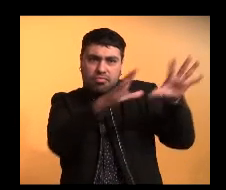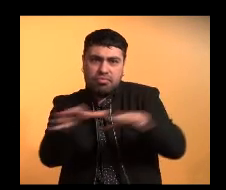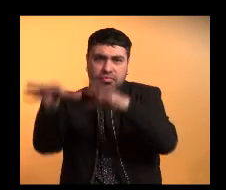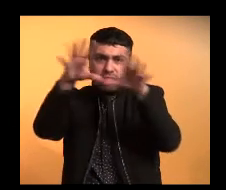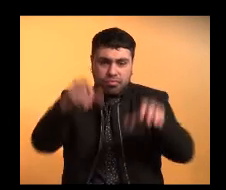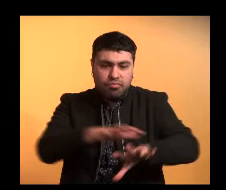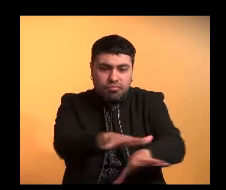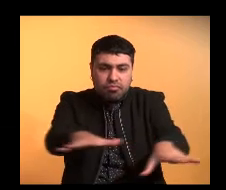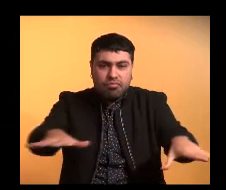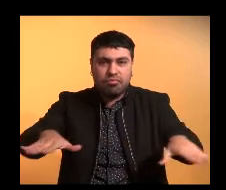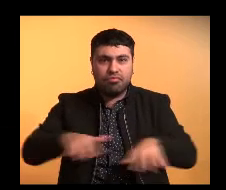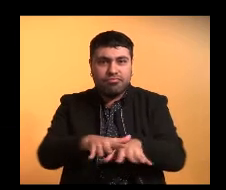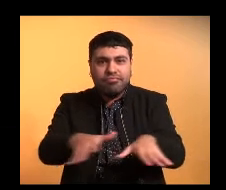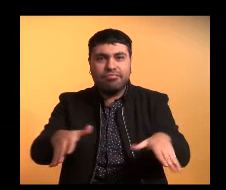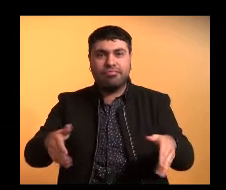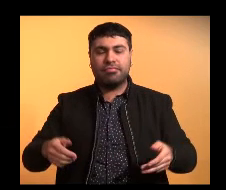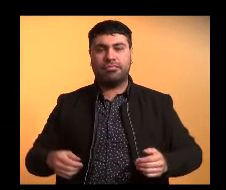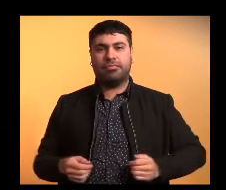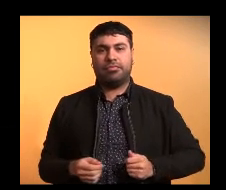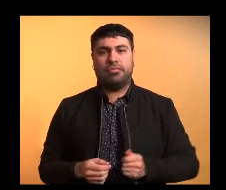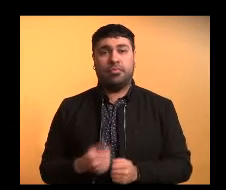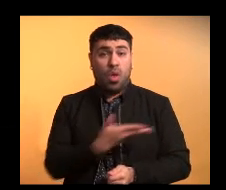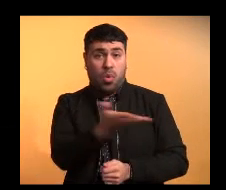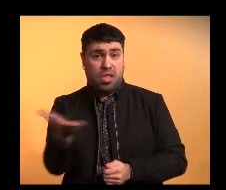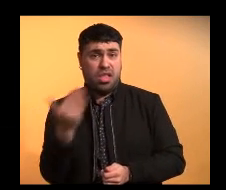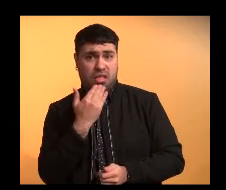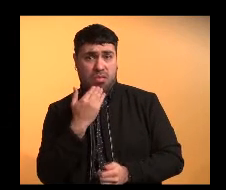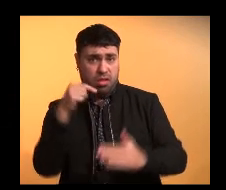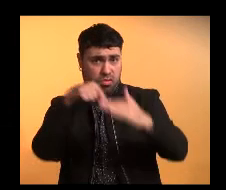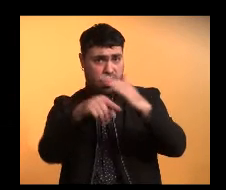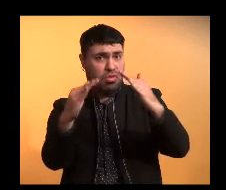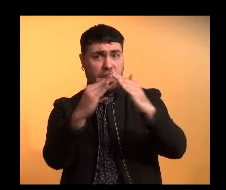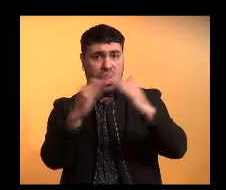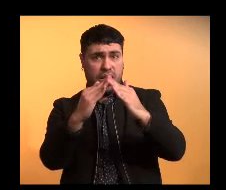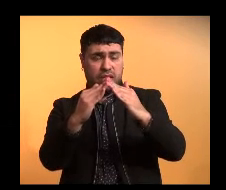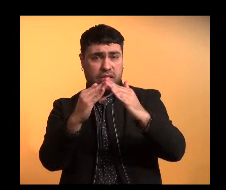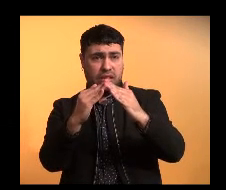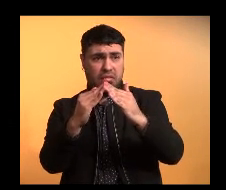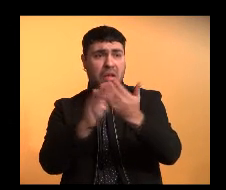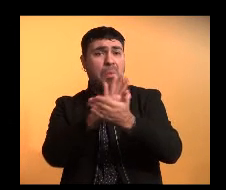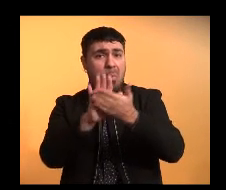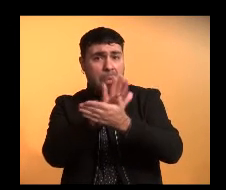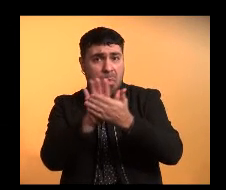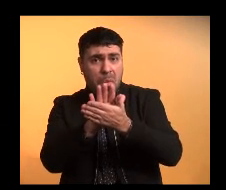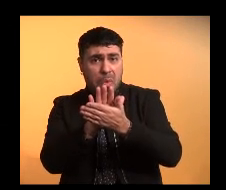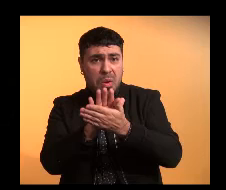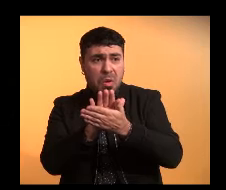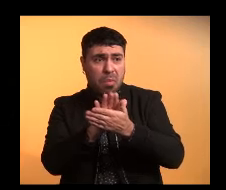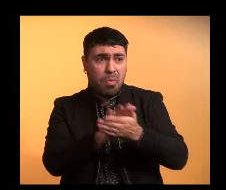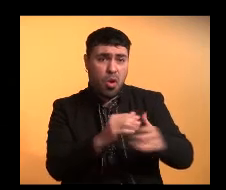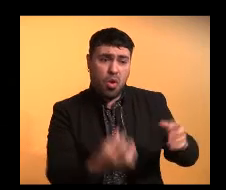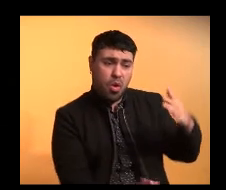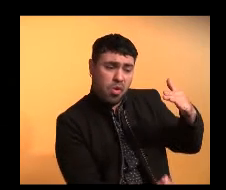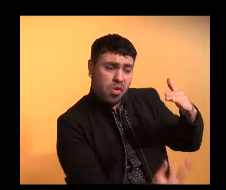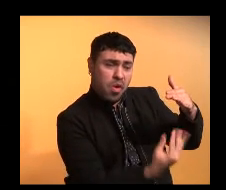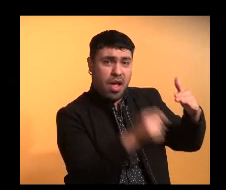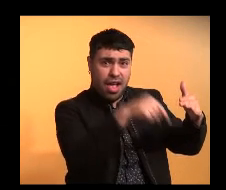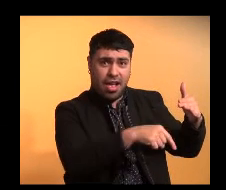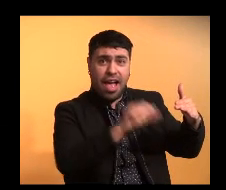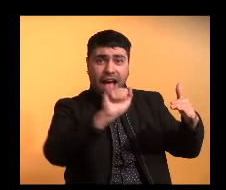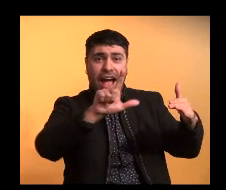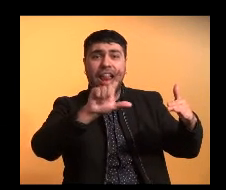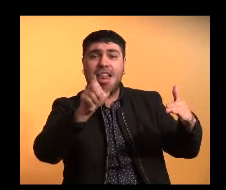tienen varios productos derivados de las algas. Productos de las algas están en la pasta de dientes, en los helados, en sopas, en cremas,